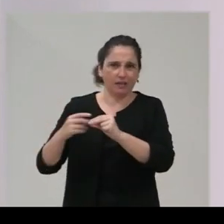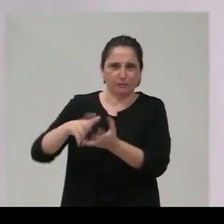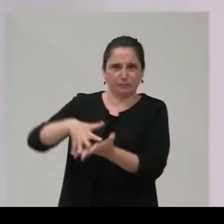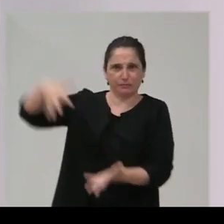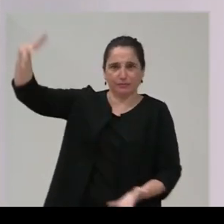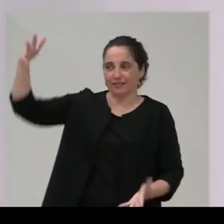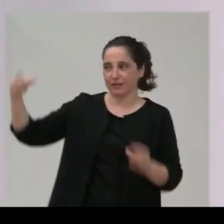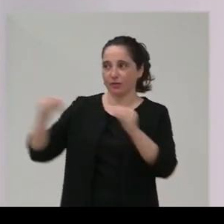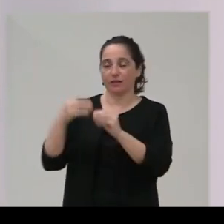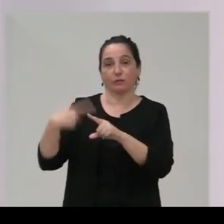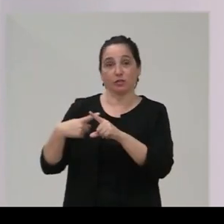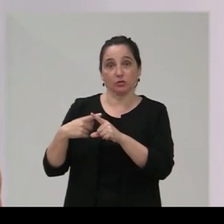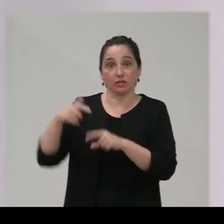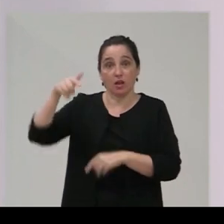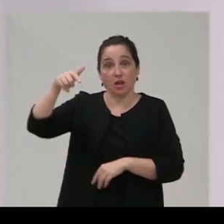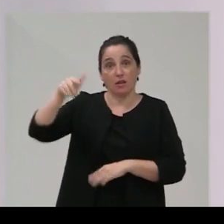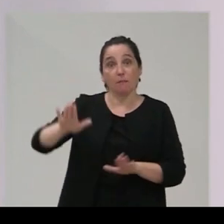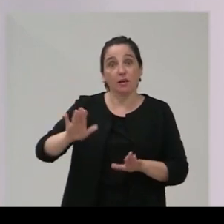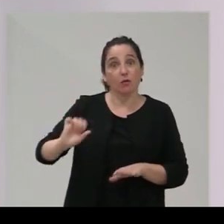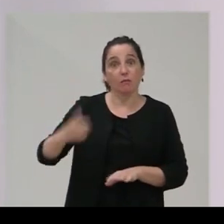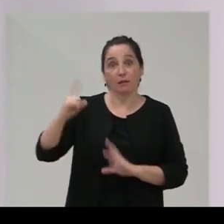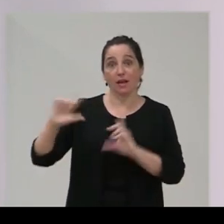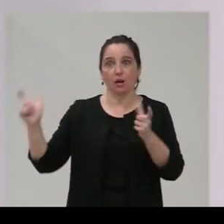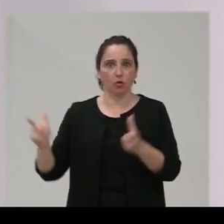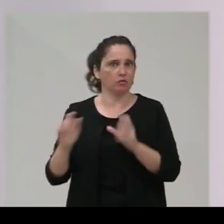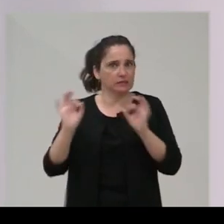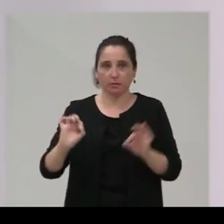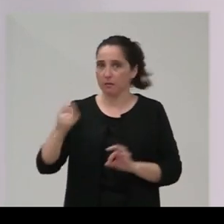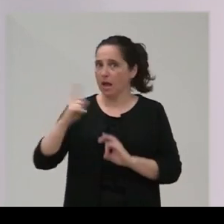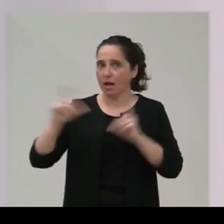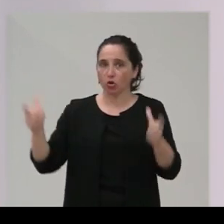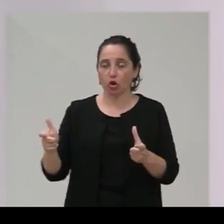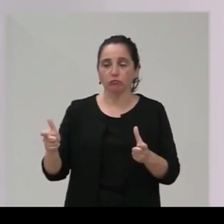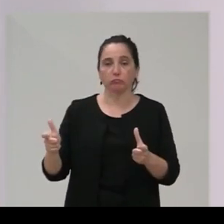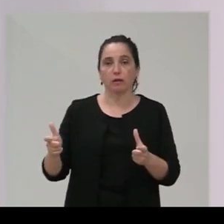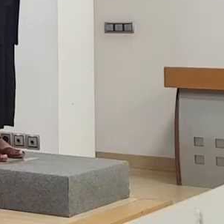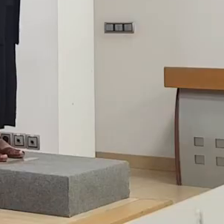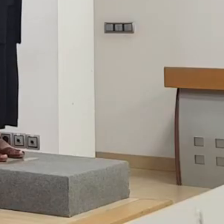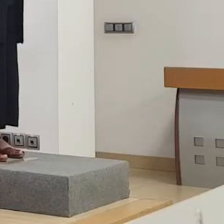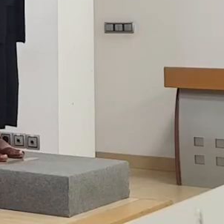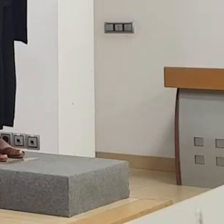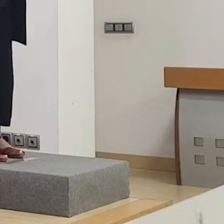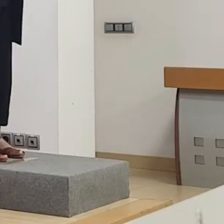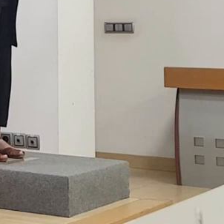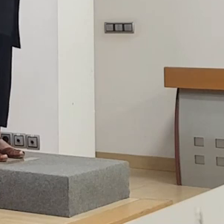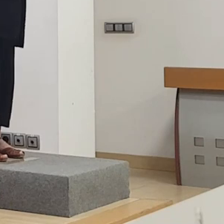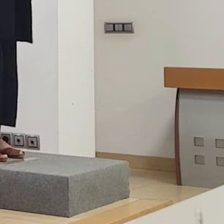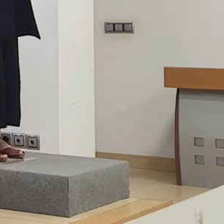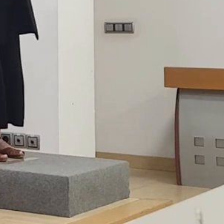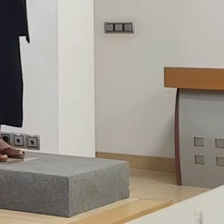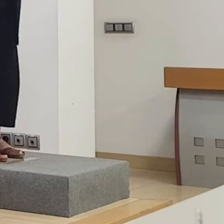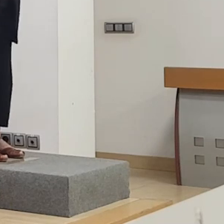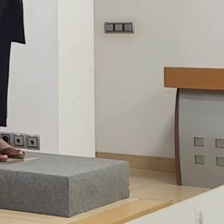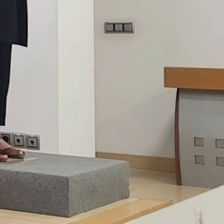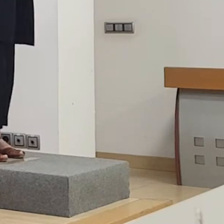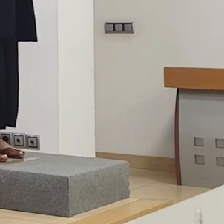coincidir pero como digo primera reunión como hemos hecho siempre primera reunión con presidencia y después con consejeros para